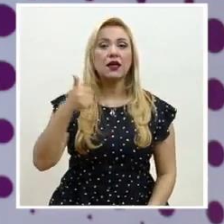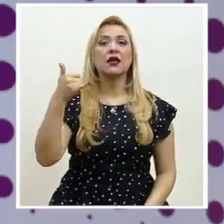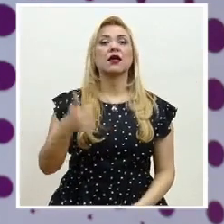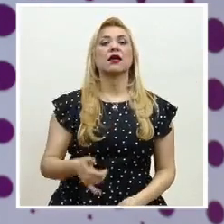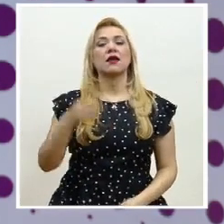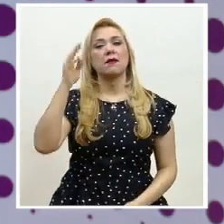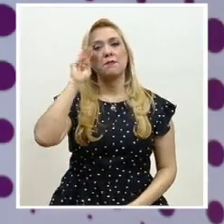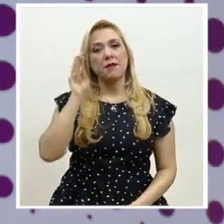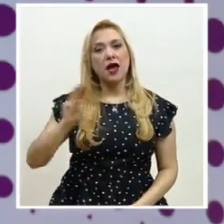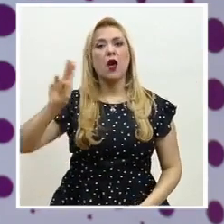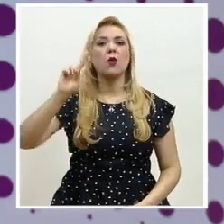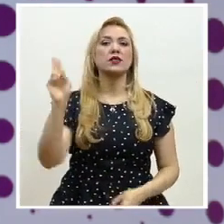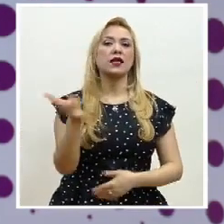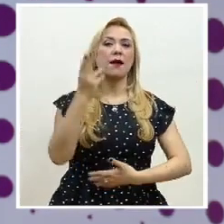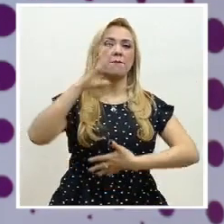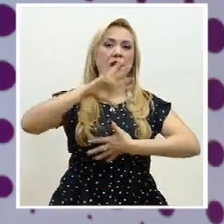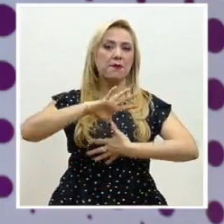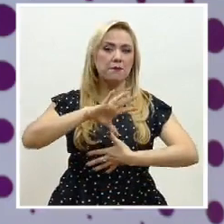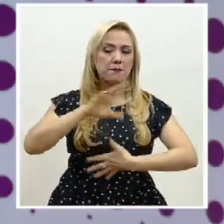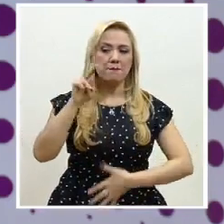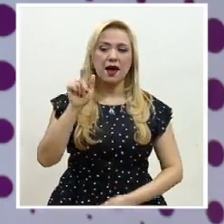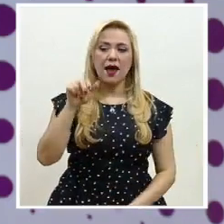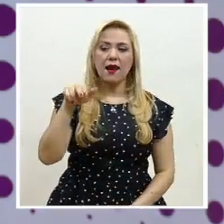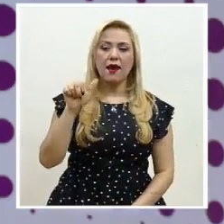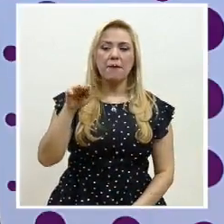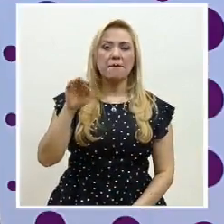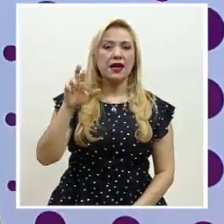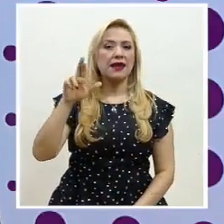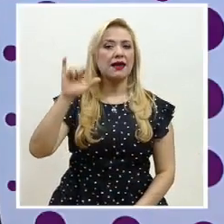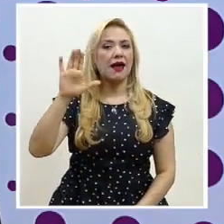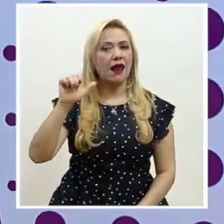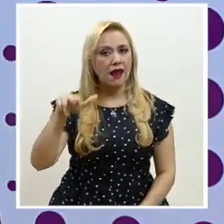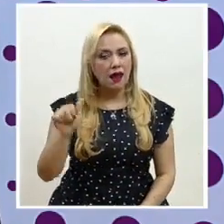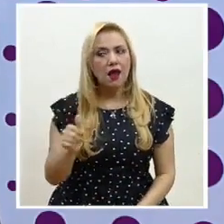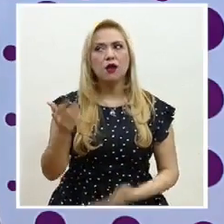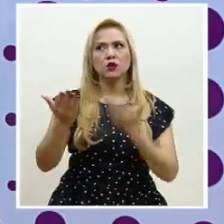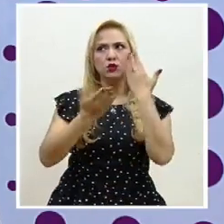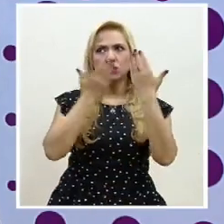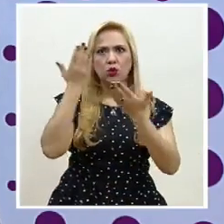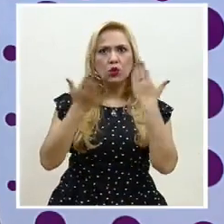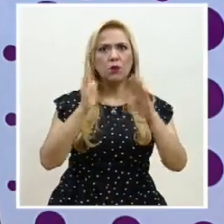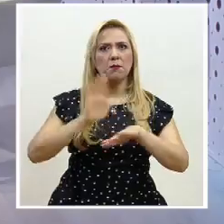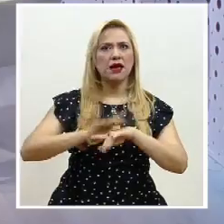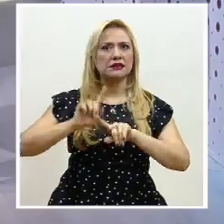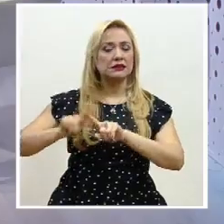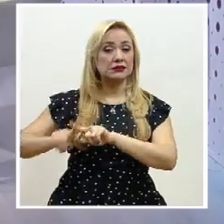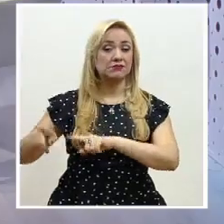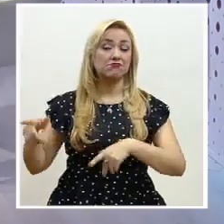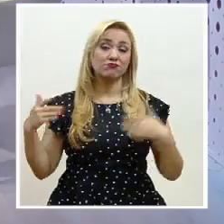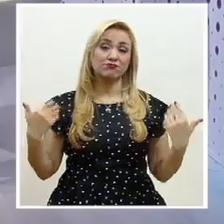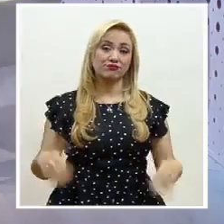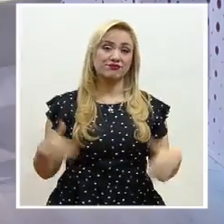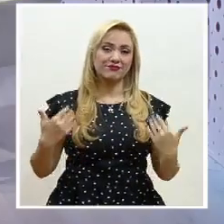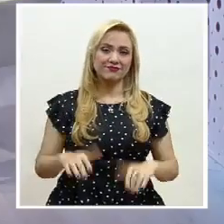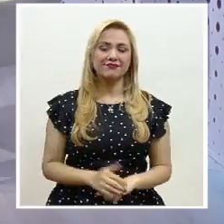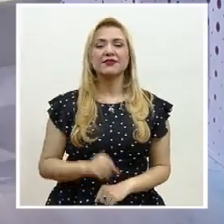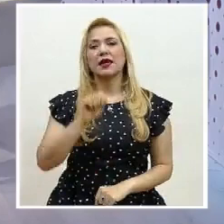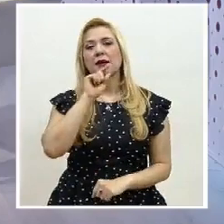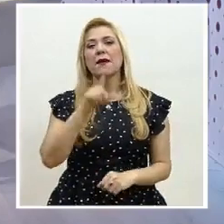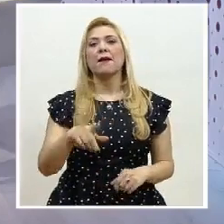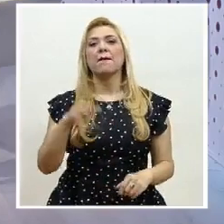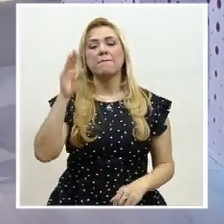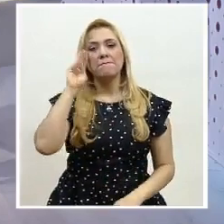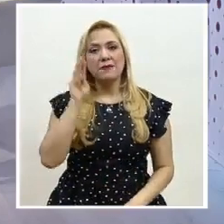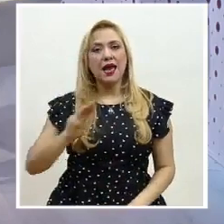por la Universidad Panamericana, entre otros estudios académicos. Bienvenida, Gaby. También con mucho gusto presento al maestro Juan